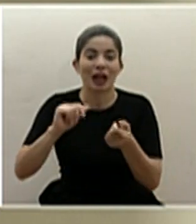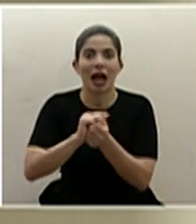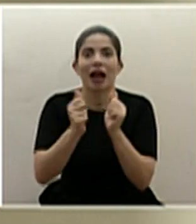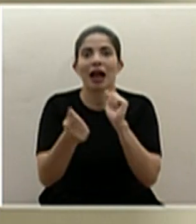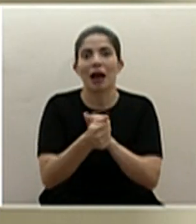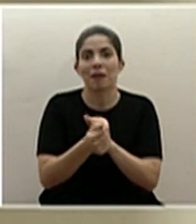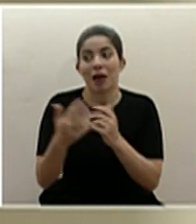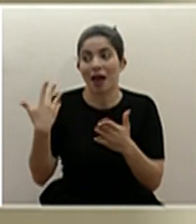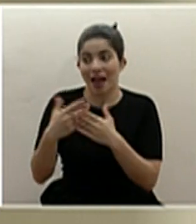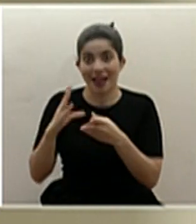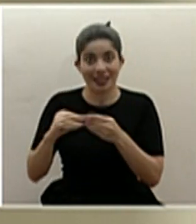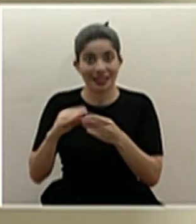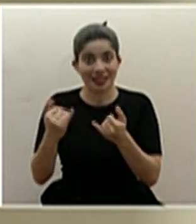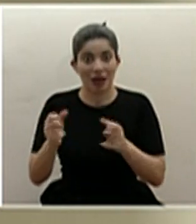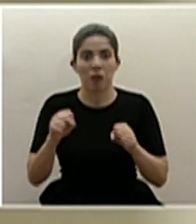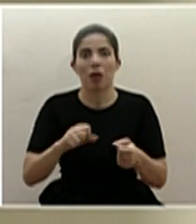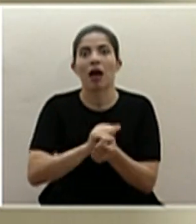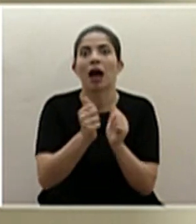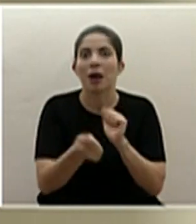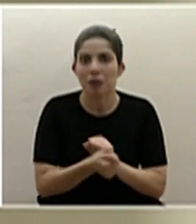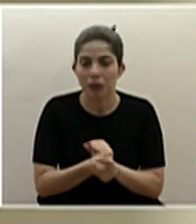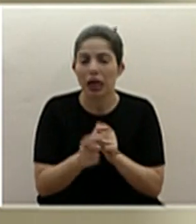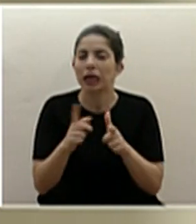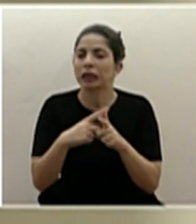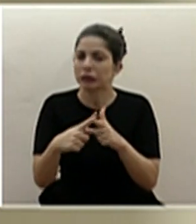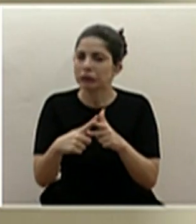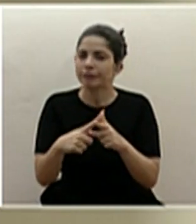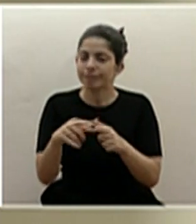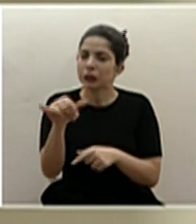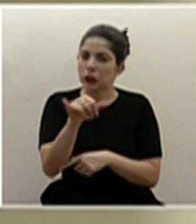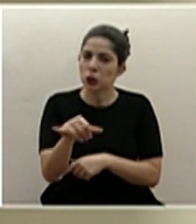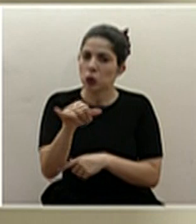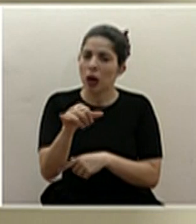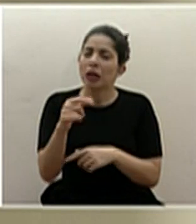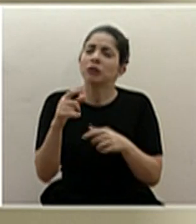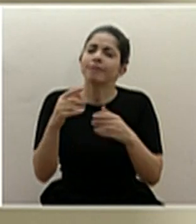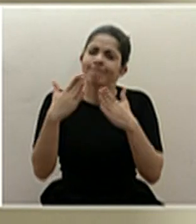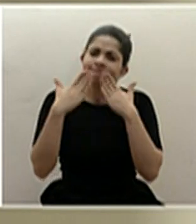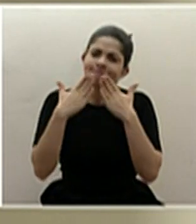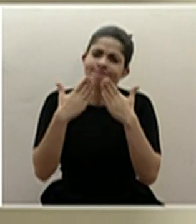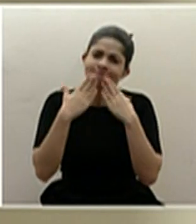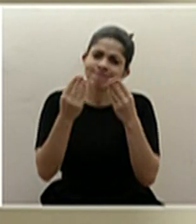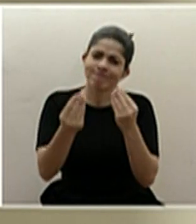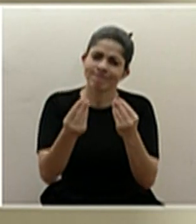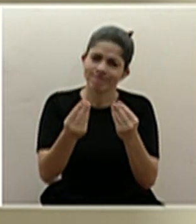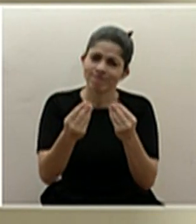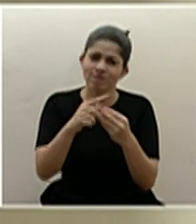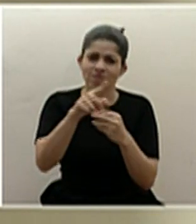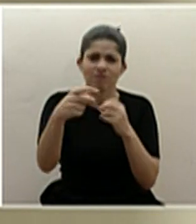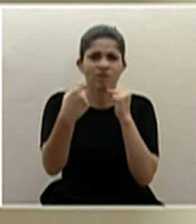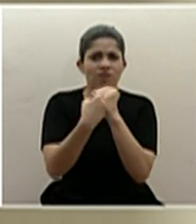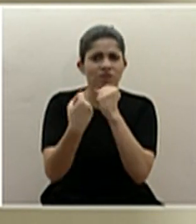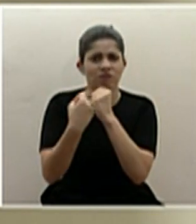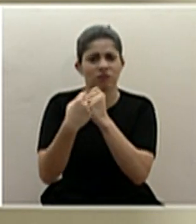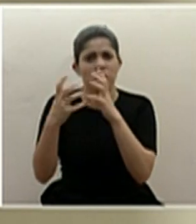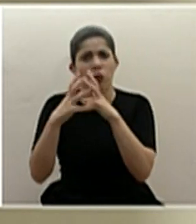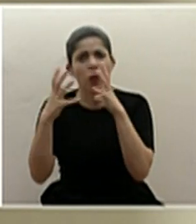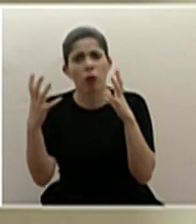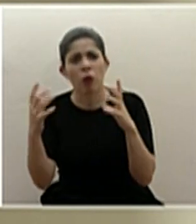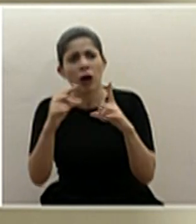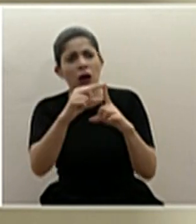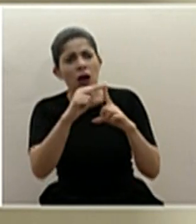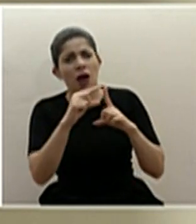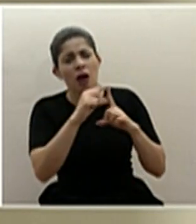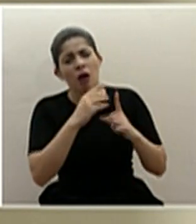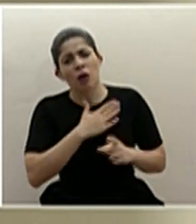el momento. Así que yo igual agradezco mucho todo el apoyo, todas esas palabras